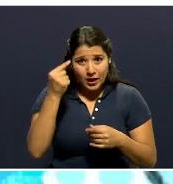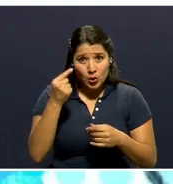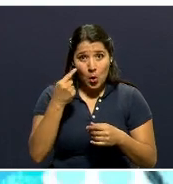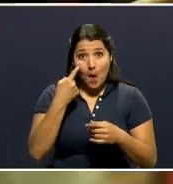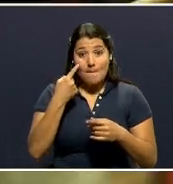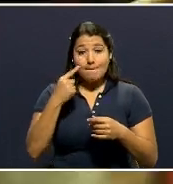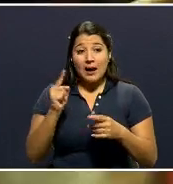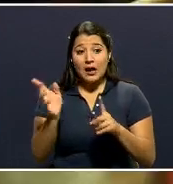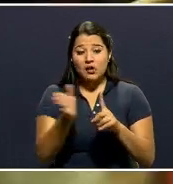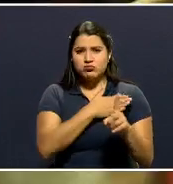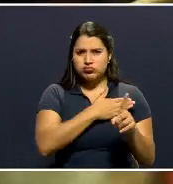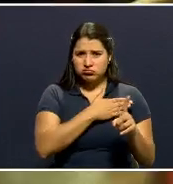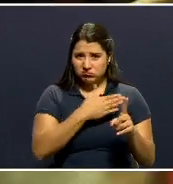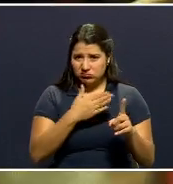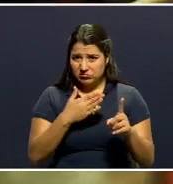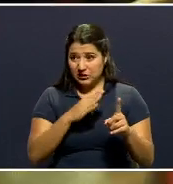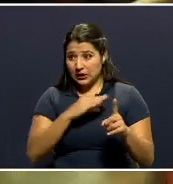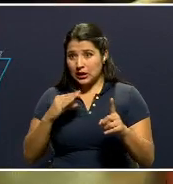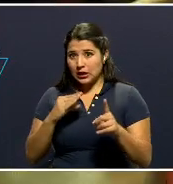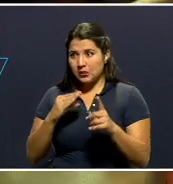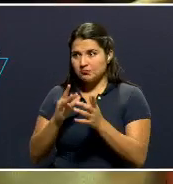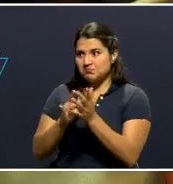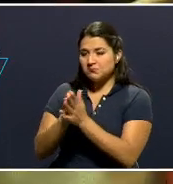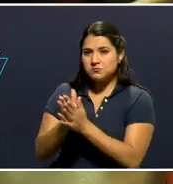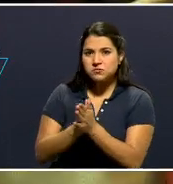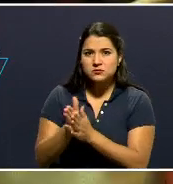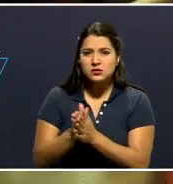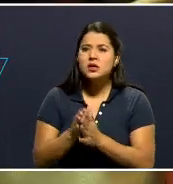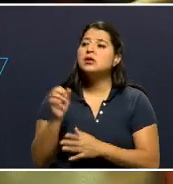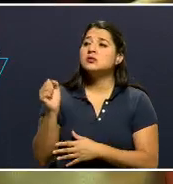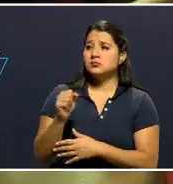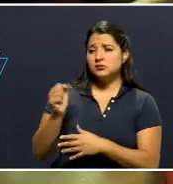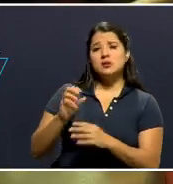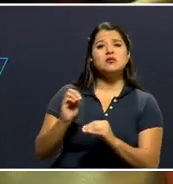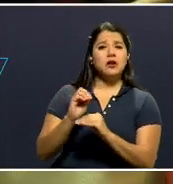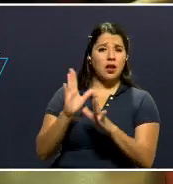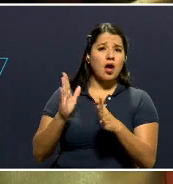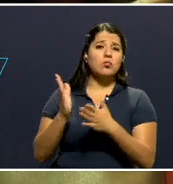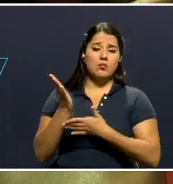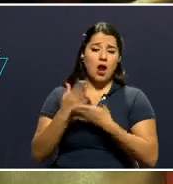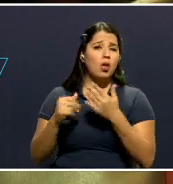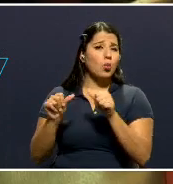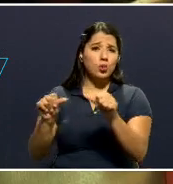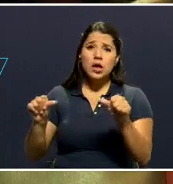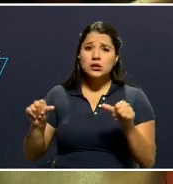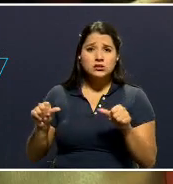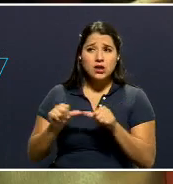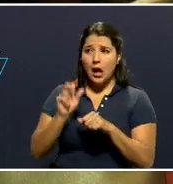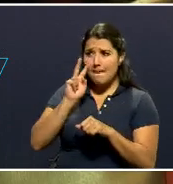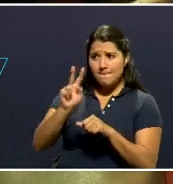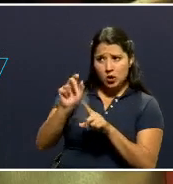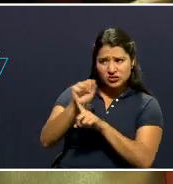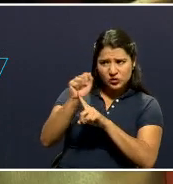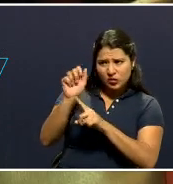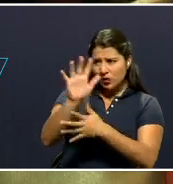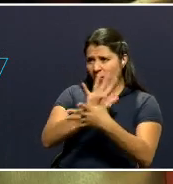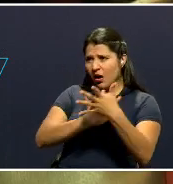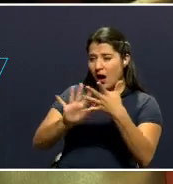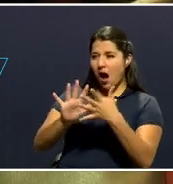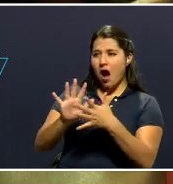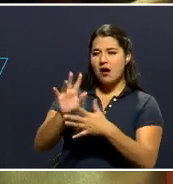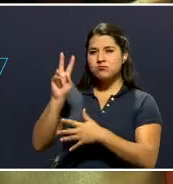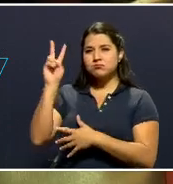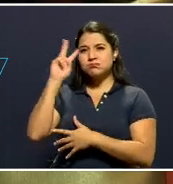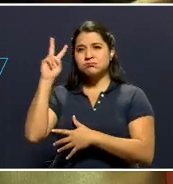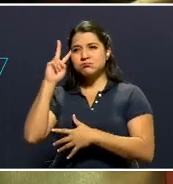Sí, no deja de haber también oportunismo o oportunidad de algunos sectores. No hablemos solamente de los sectores financieros,